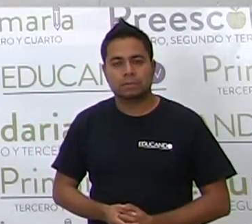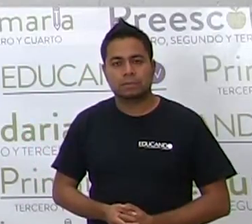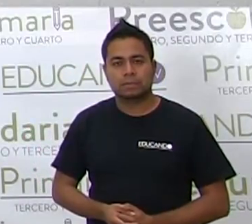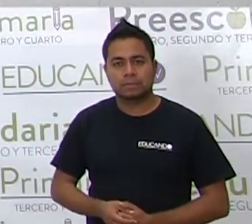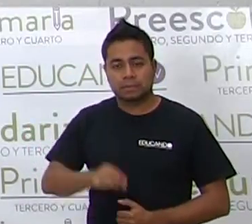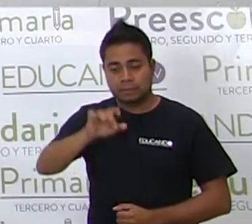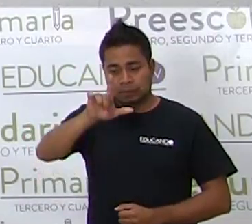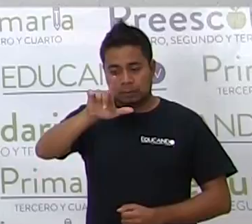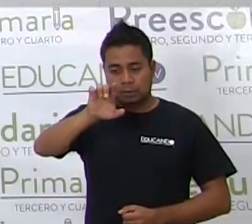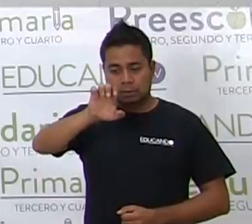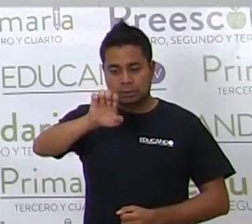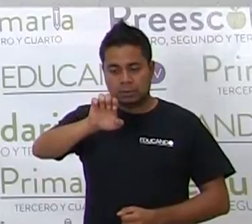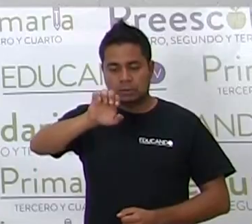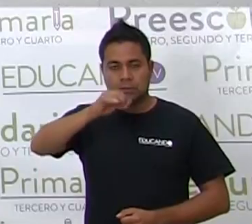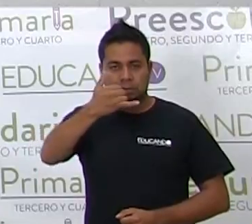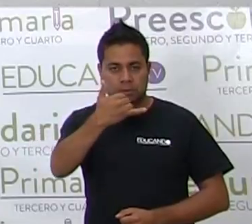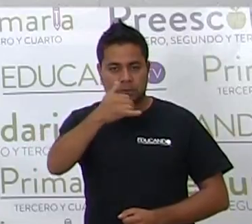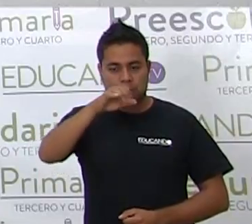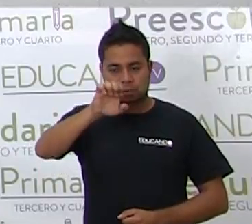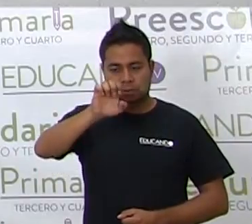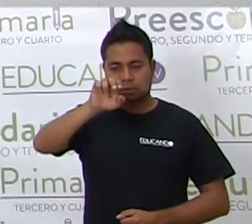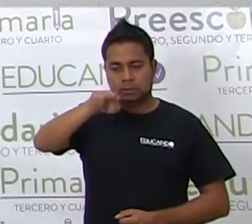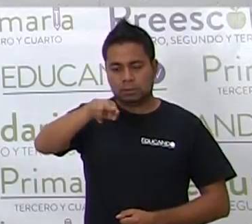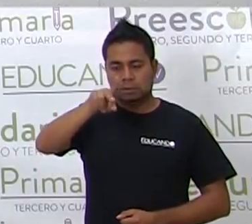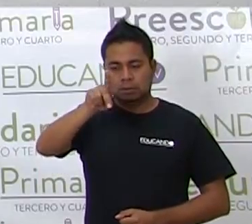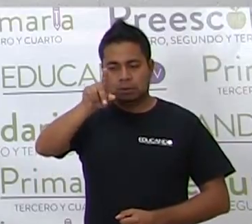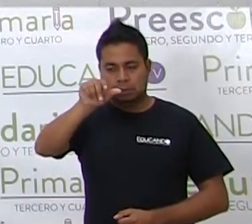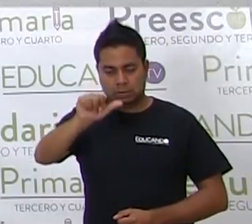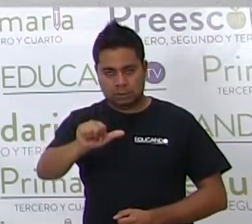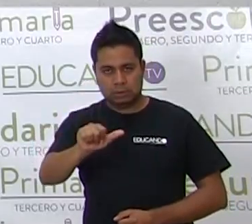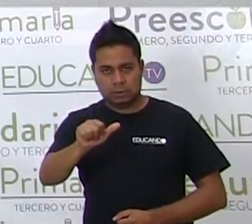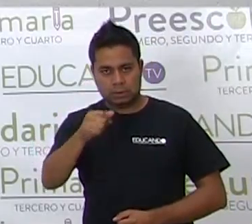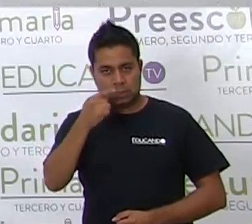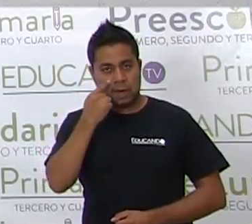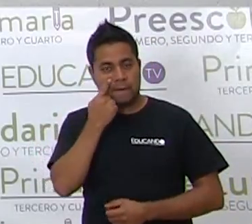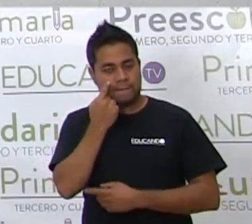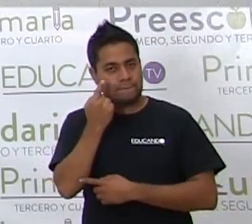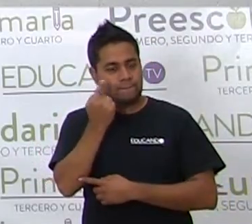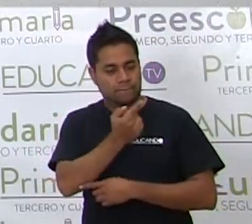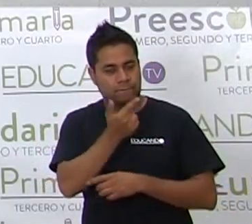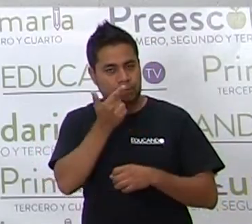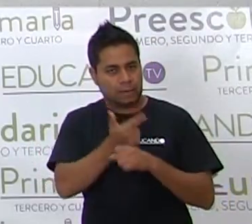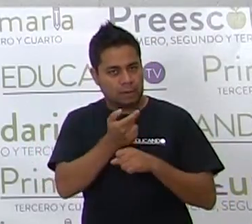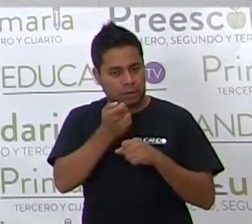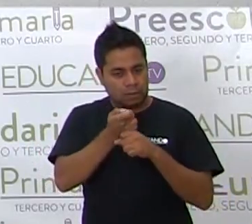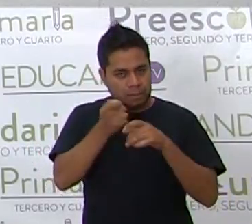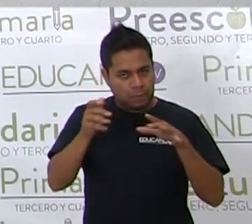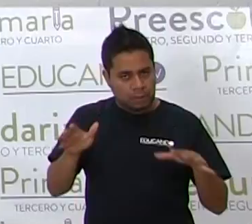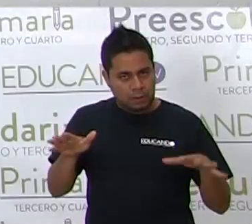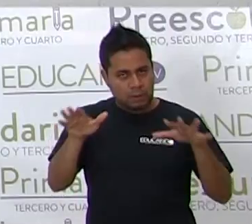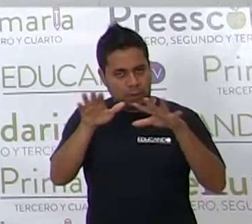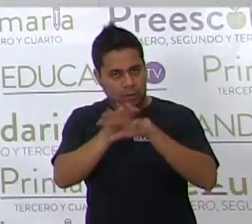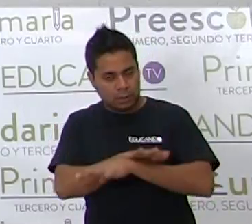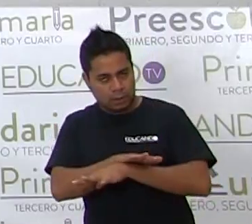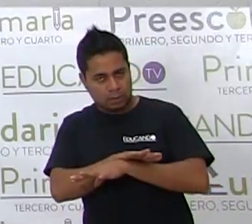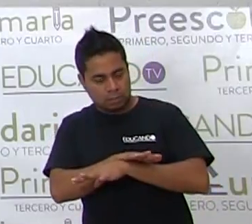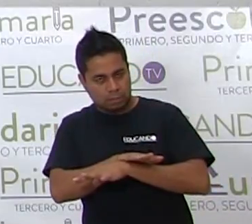Legenda. Bien. ¿Te das cuenta cómo cambia la Y por la